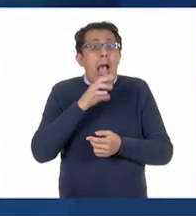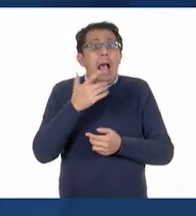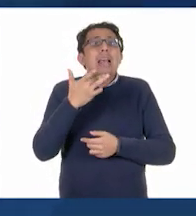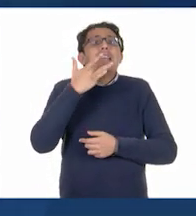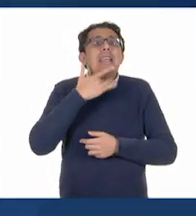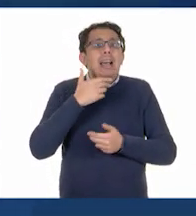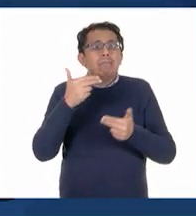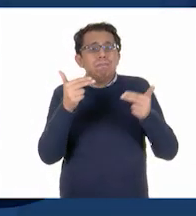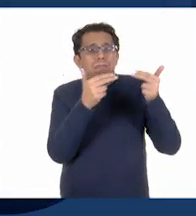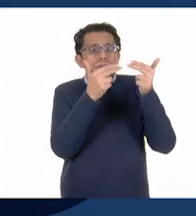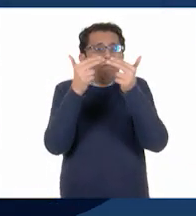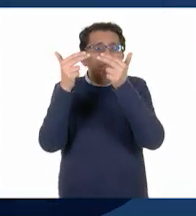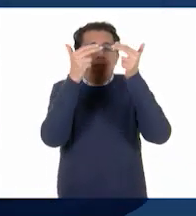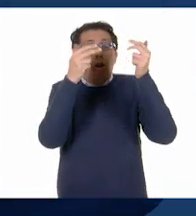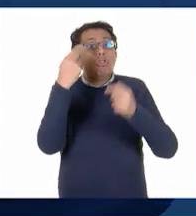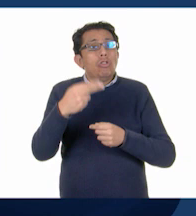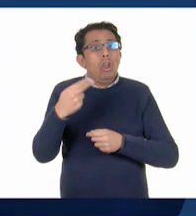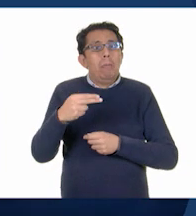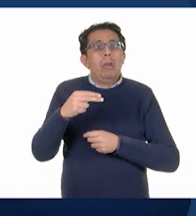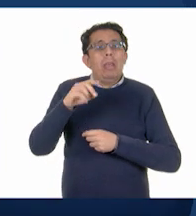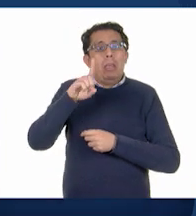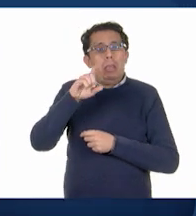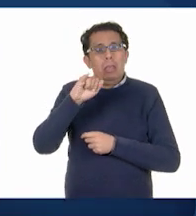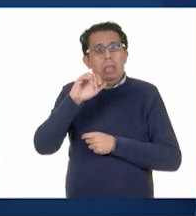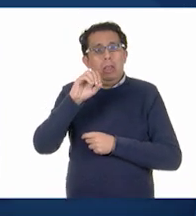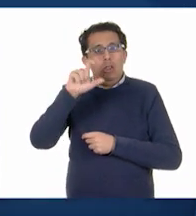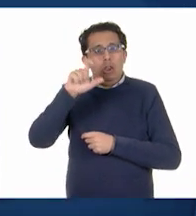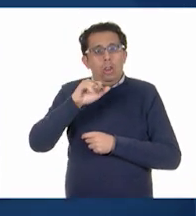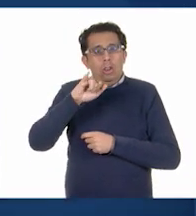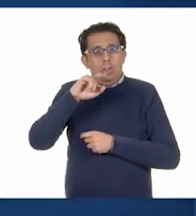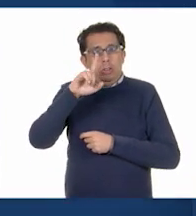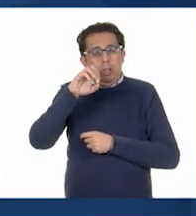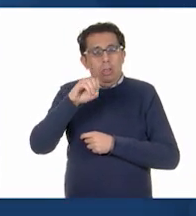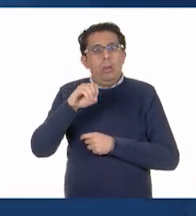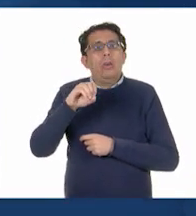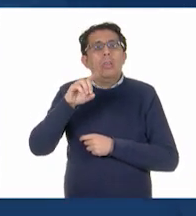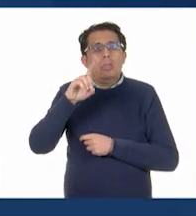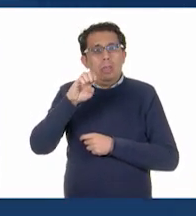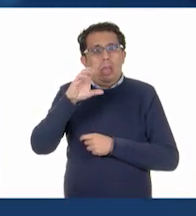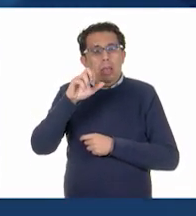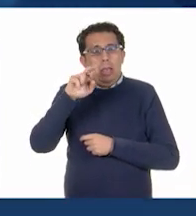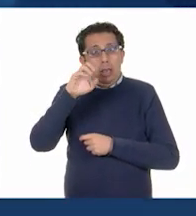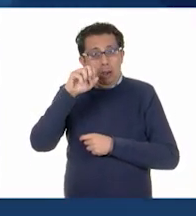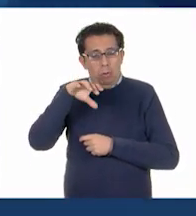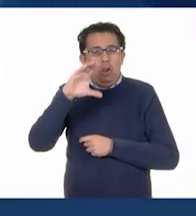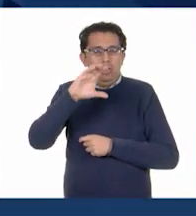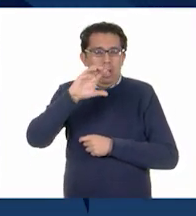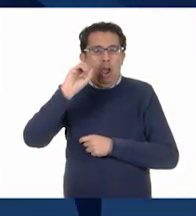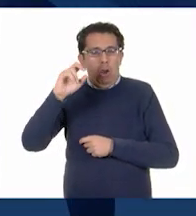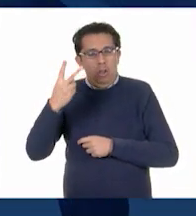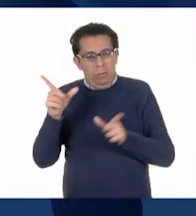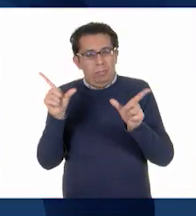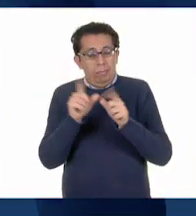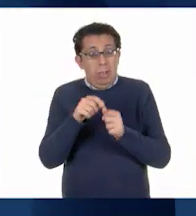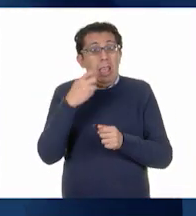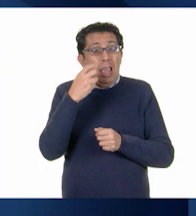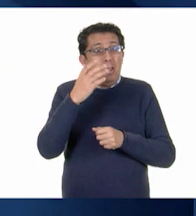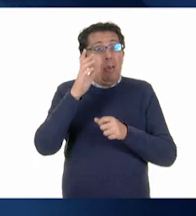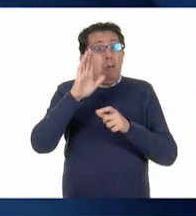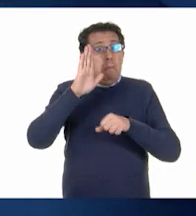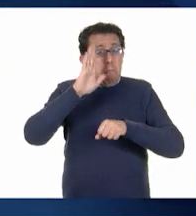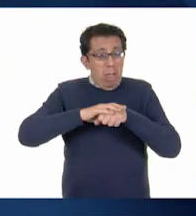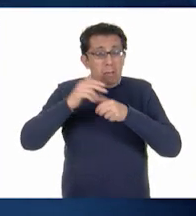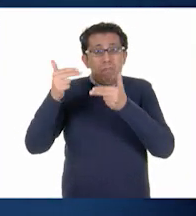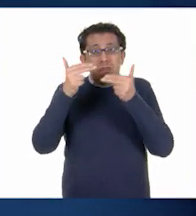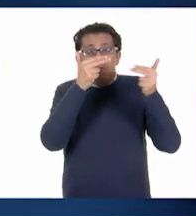carbono, CO2. Evidencia científica está corroborando que el aumento en la producción del CO2 es un factor que provoca el calentamiento